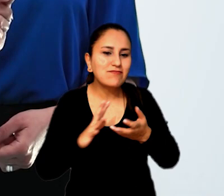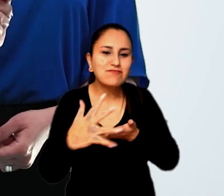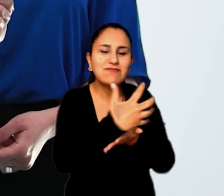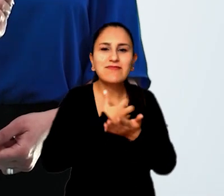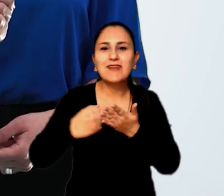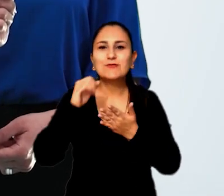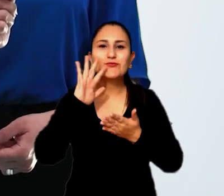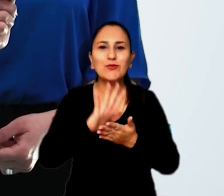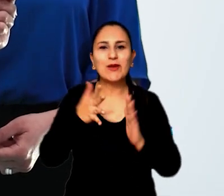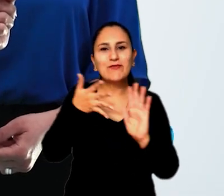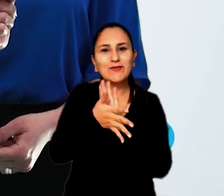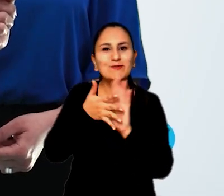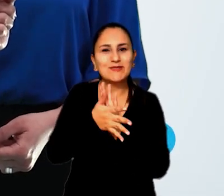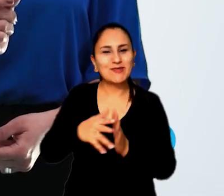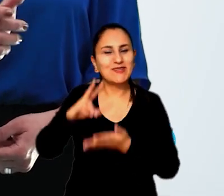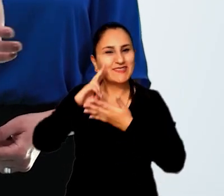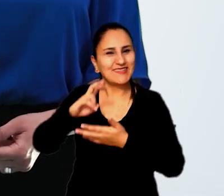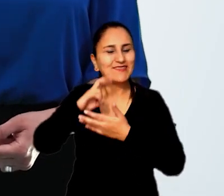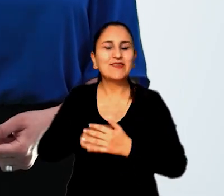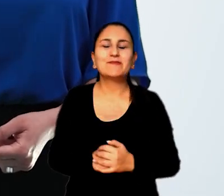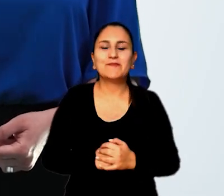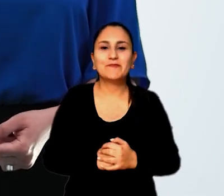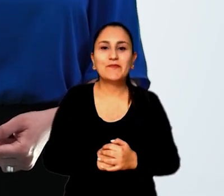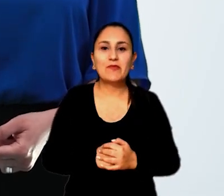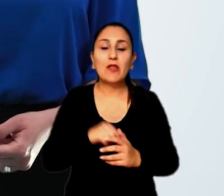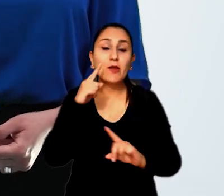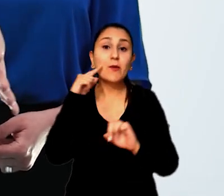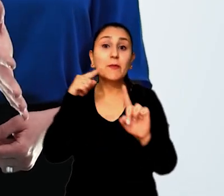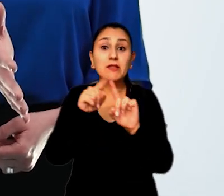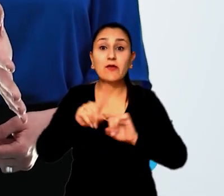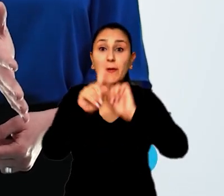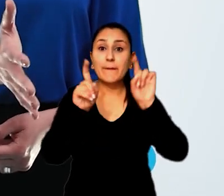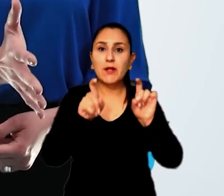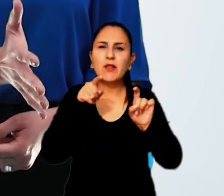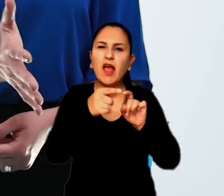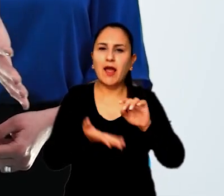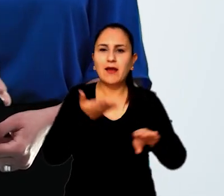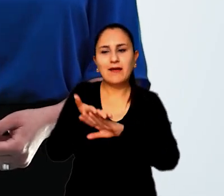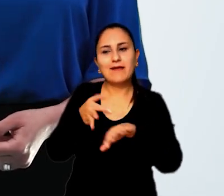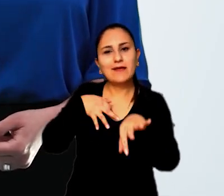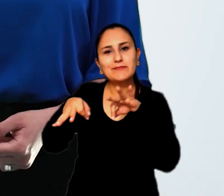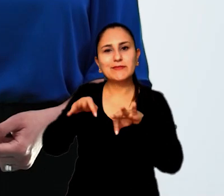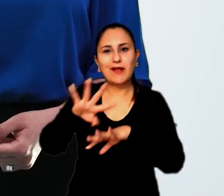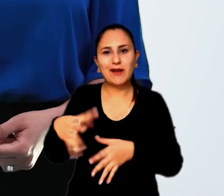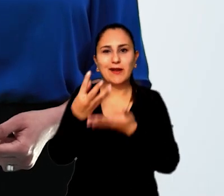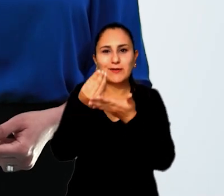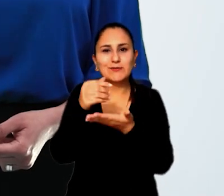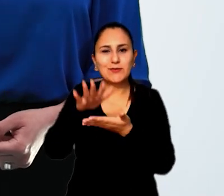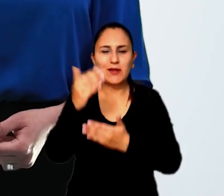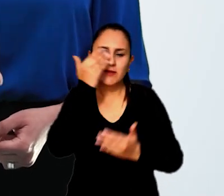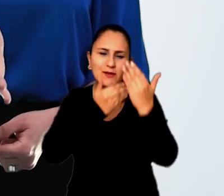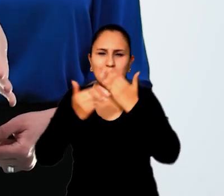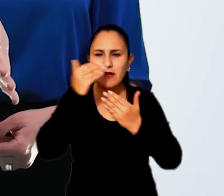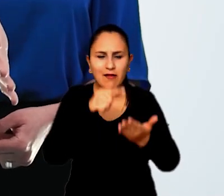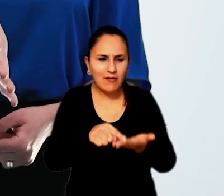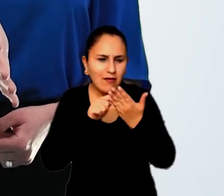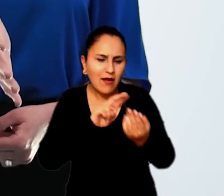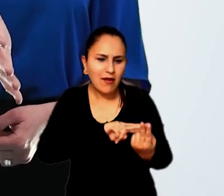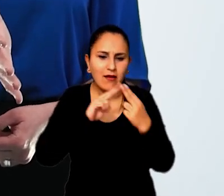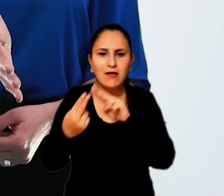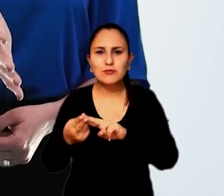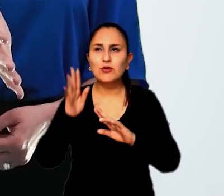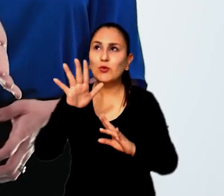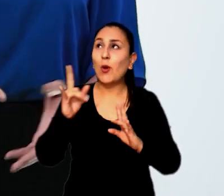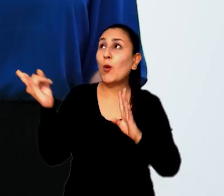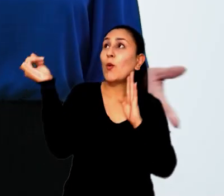pregunta proponer una explicación a los resultados del experimento asociados con la obtención de energía y nutrientes en las